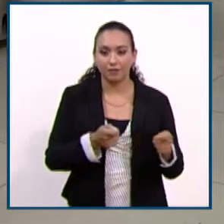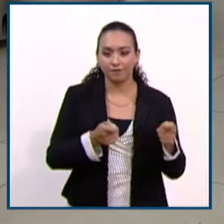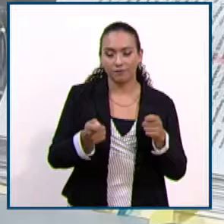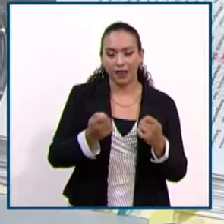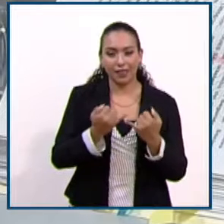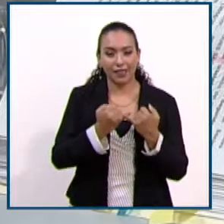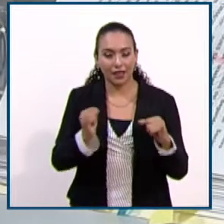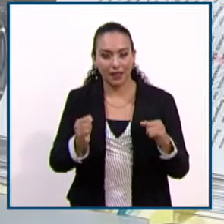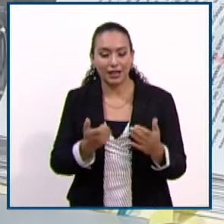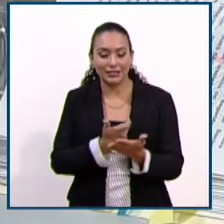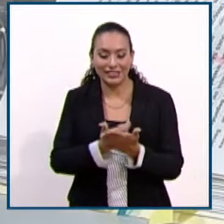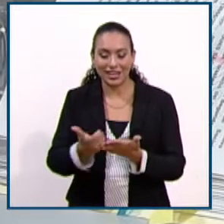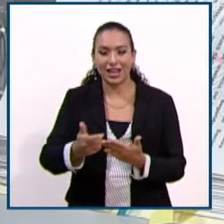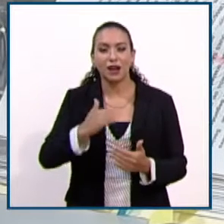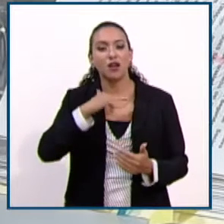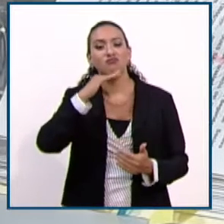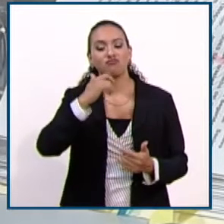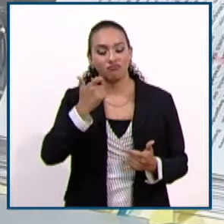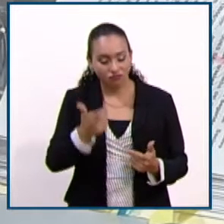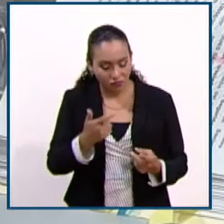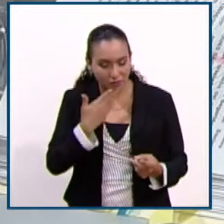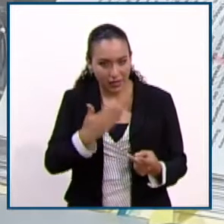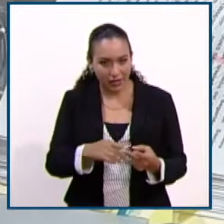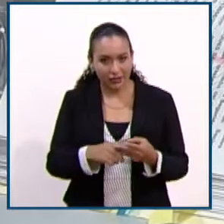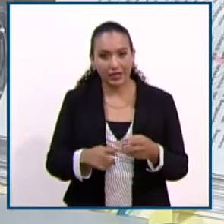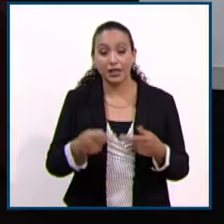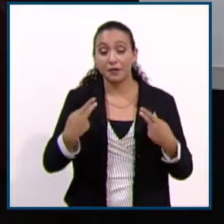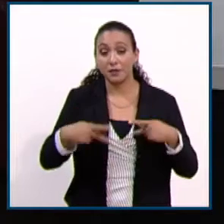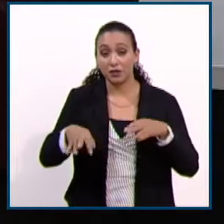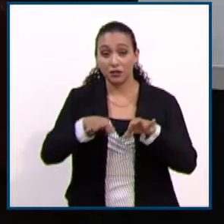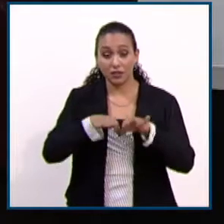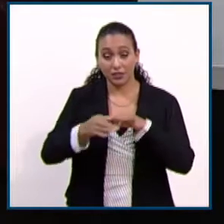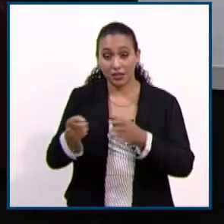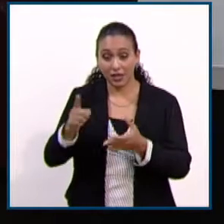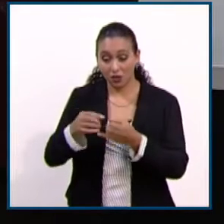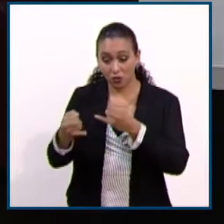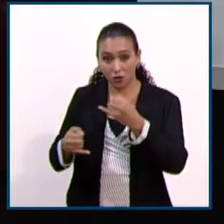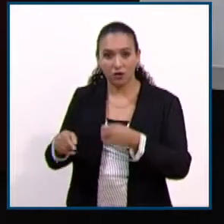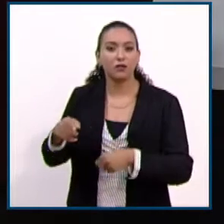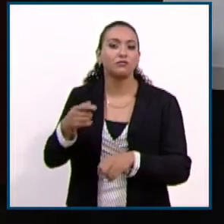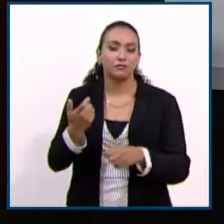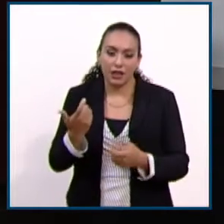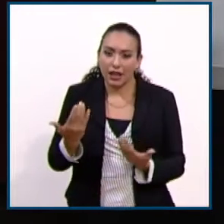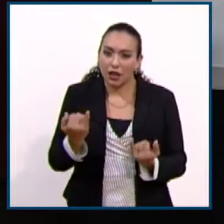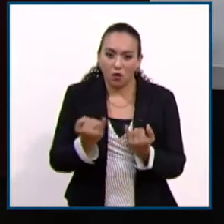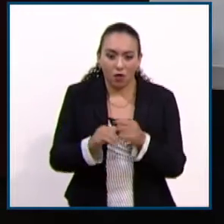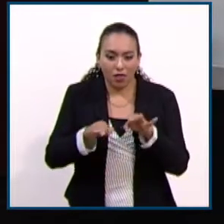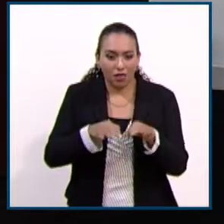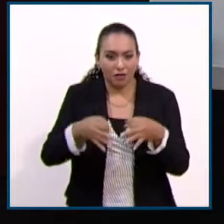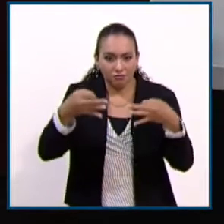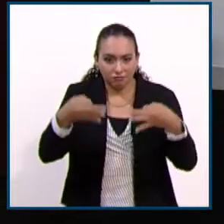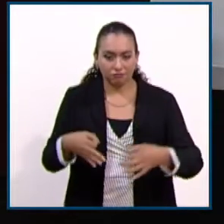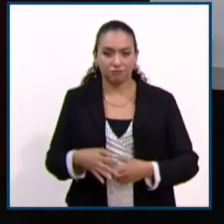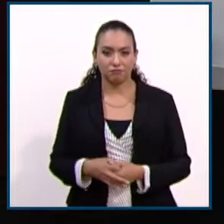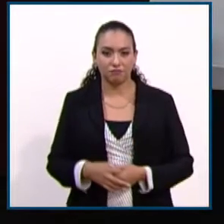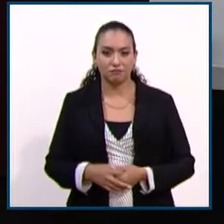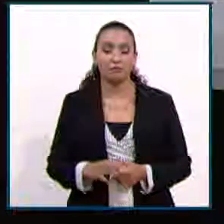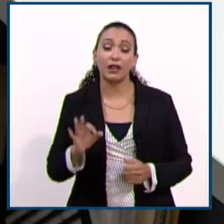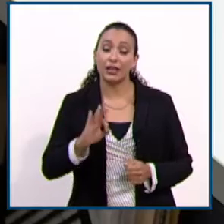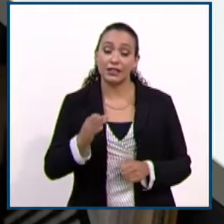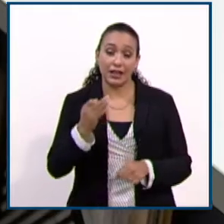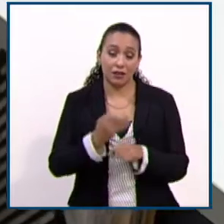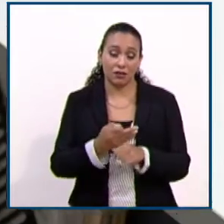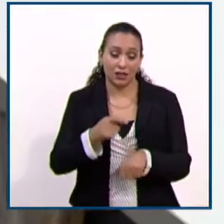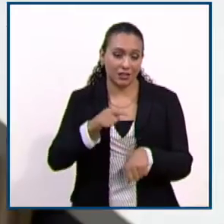el salario digno y la estabilidad laboral de los juzgadores. Añadió que si bien los tiempos ya no alcanzaron en el